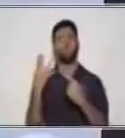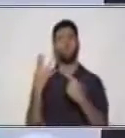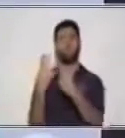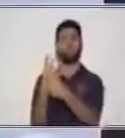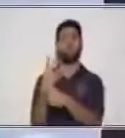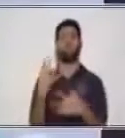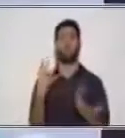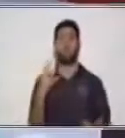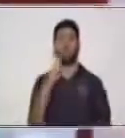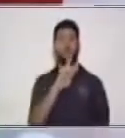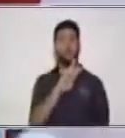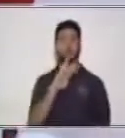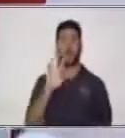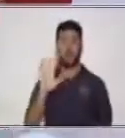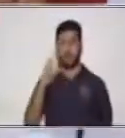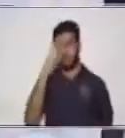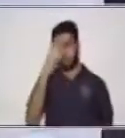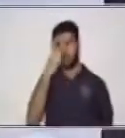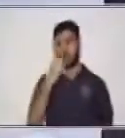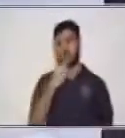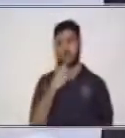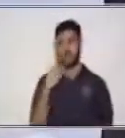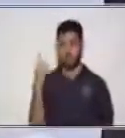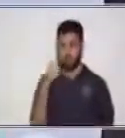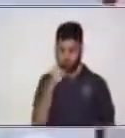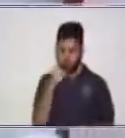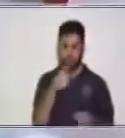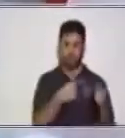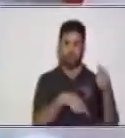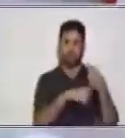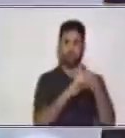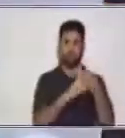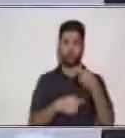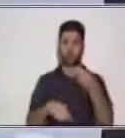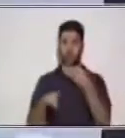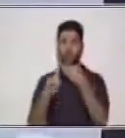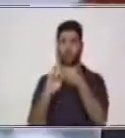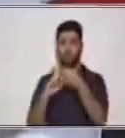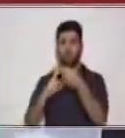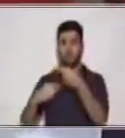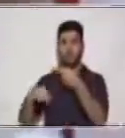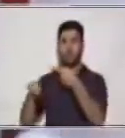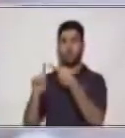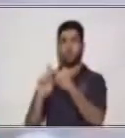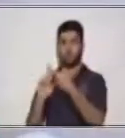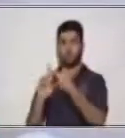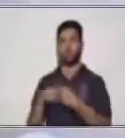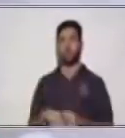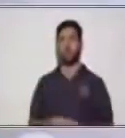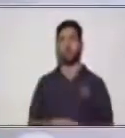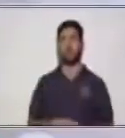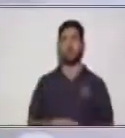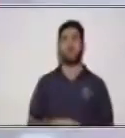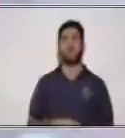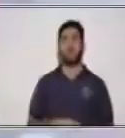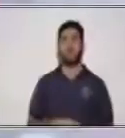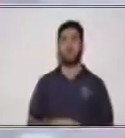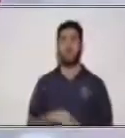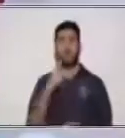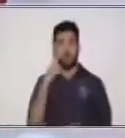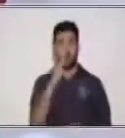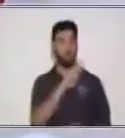de 25 centavos. Sumemos, cuando tengamos una duda, sumemos. 25